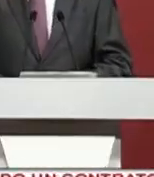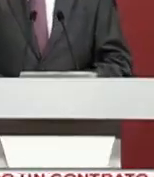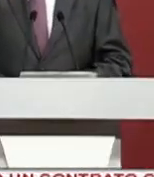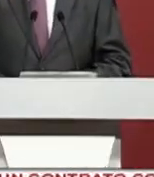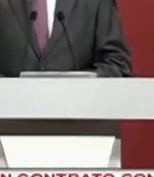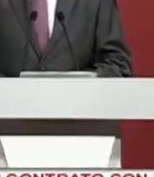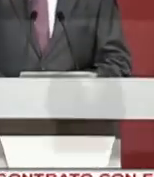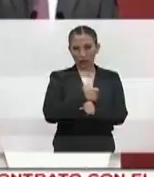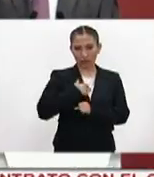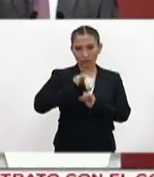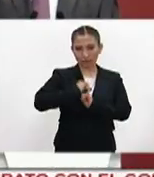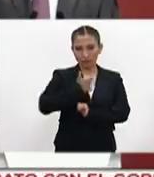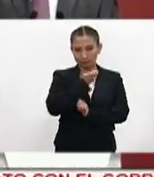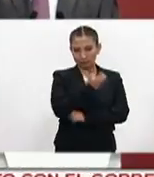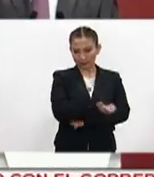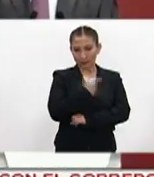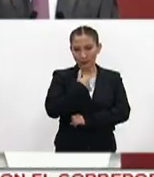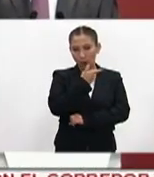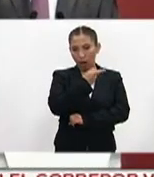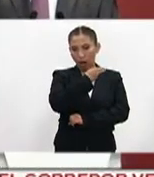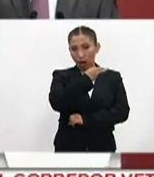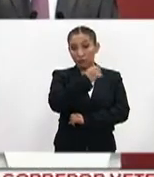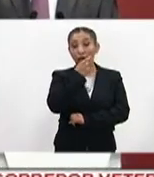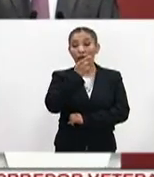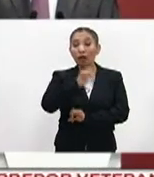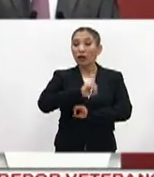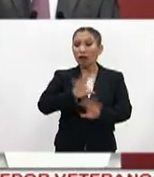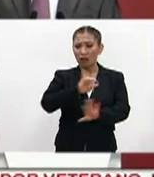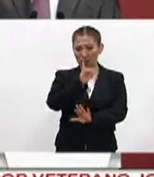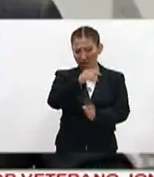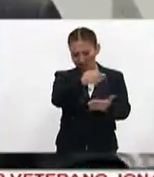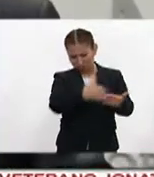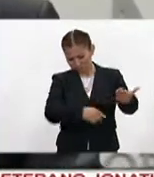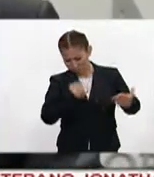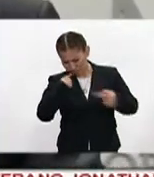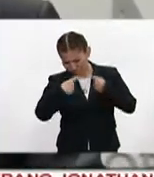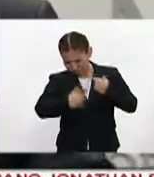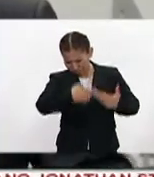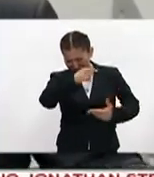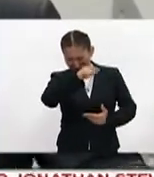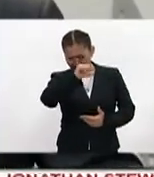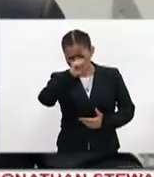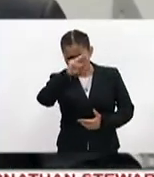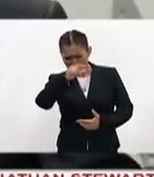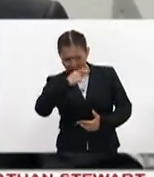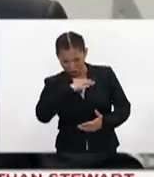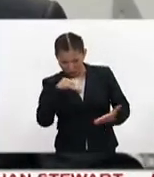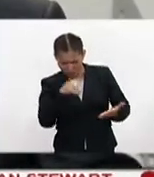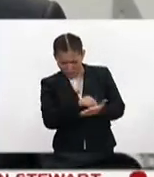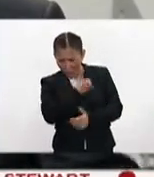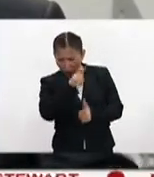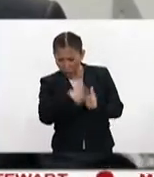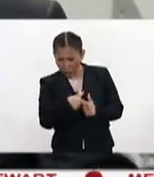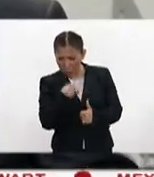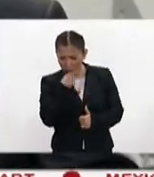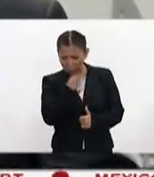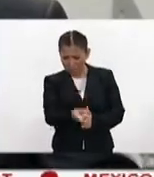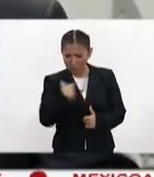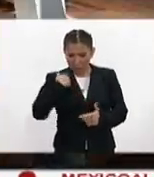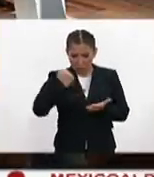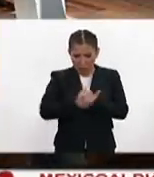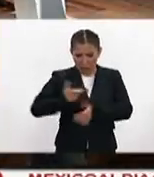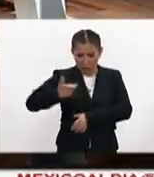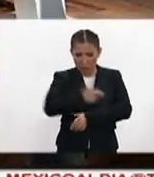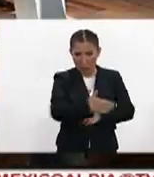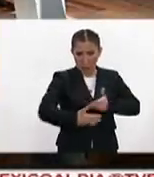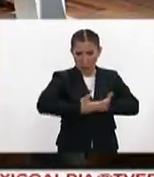El secretario de Economía, Ildefonso Guajardo, aclaró que en ninguna parte de la renegociación del Telecán existe alguna cláusula que contemple el